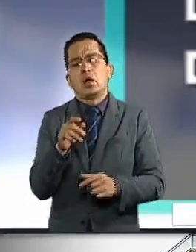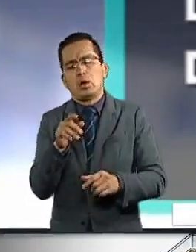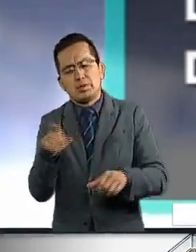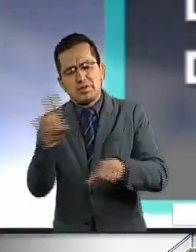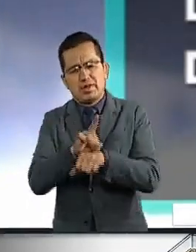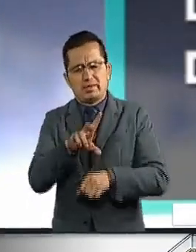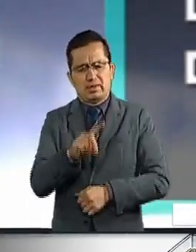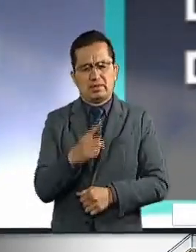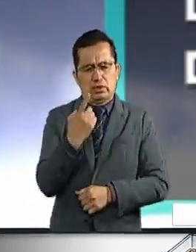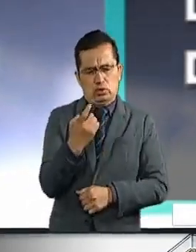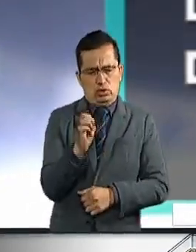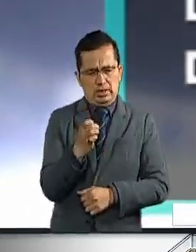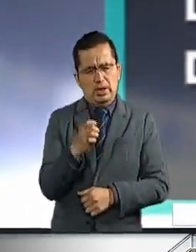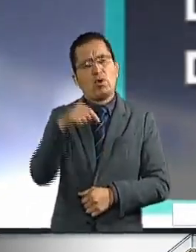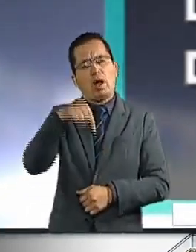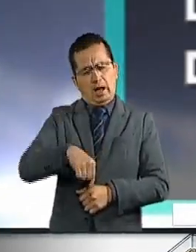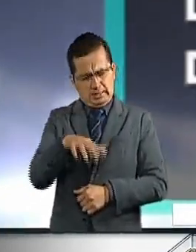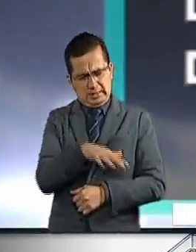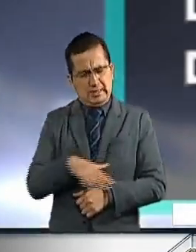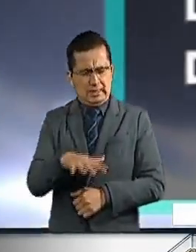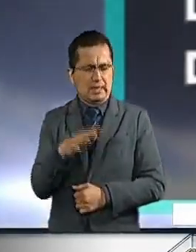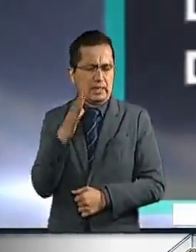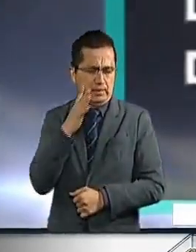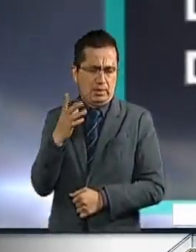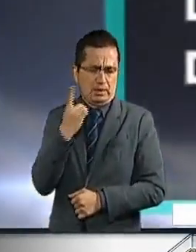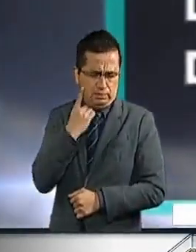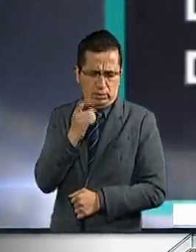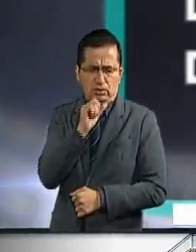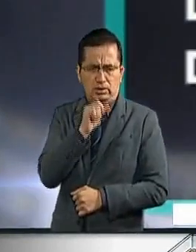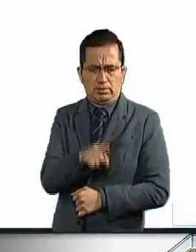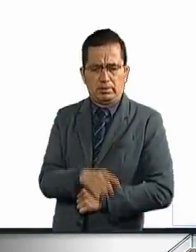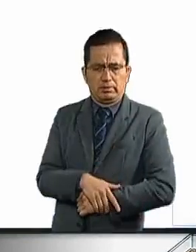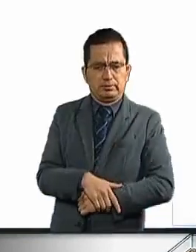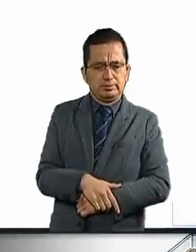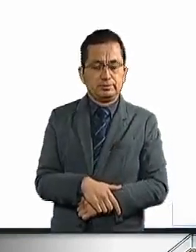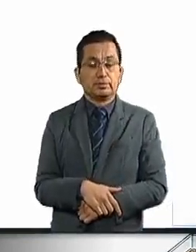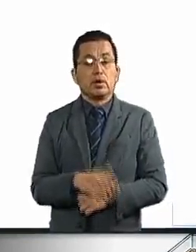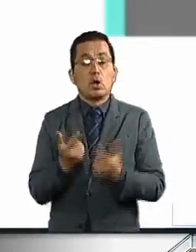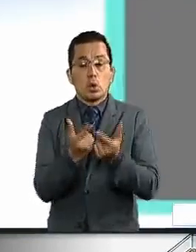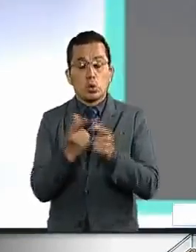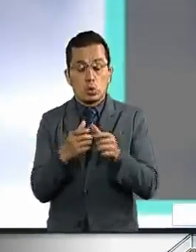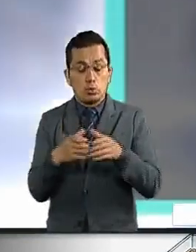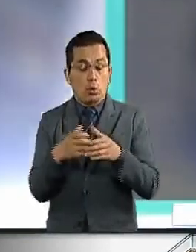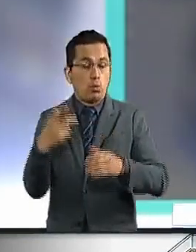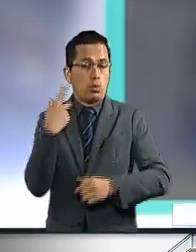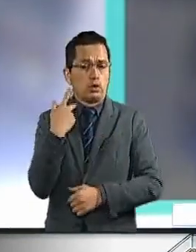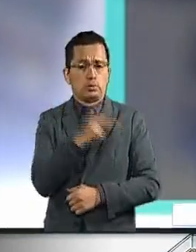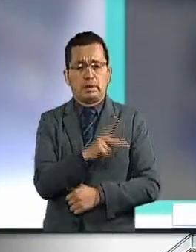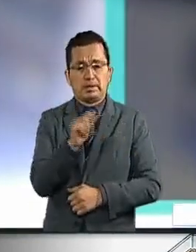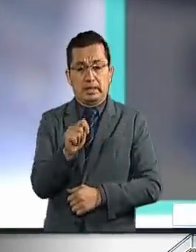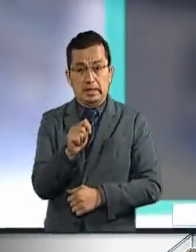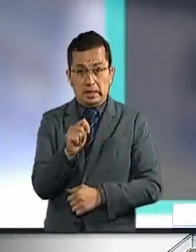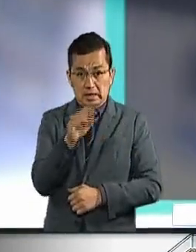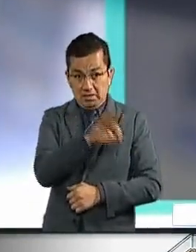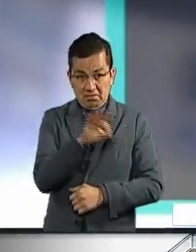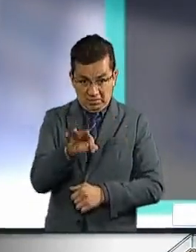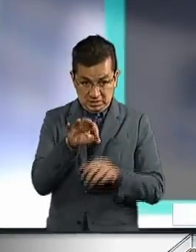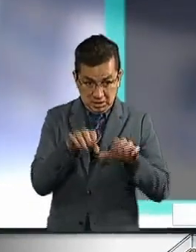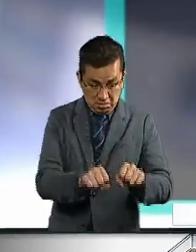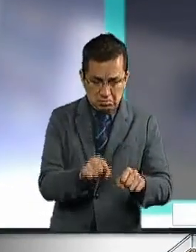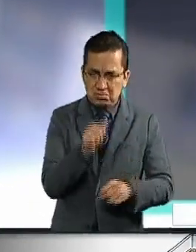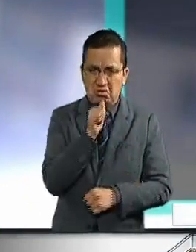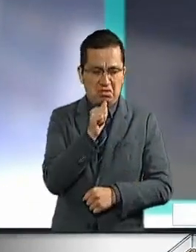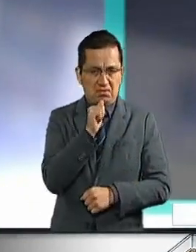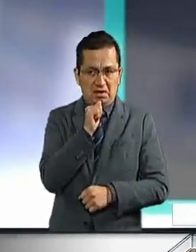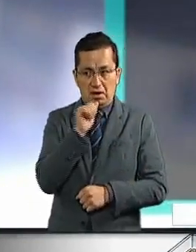acá en el Palacio en algún espacio del palacio legislativo de San Lázaro el partido del trabajo aún no define fechas ni lugar